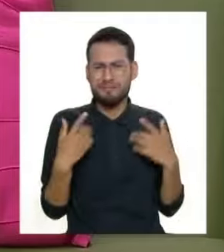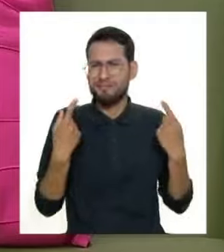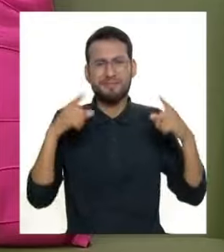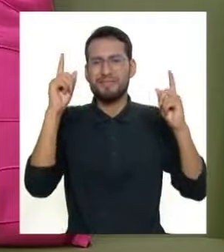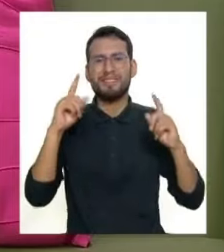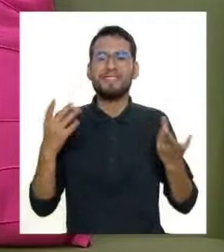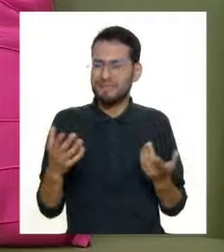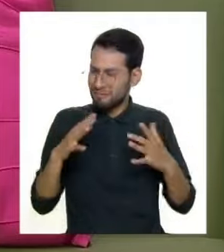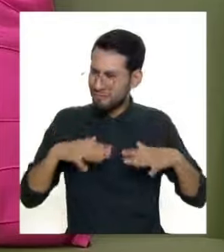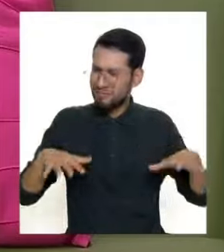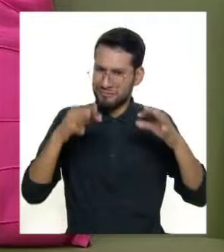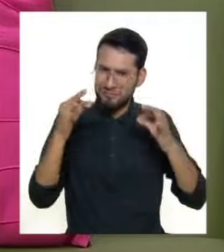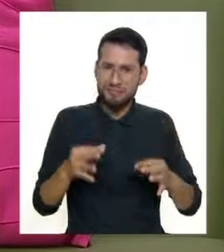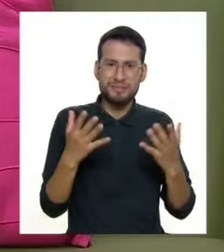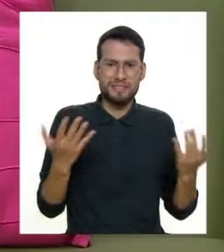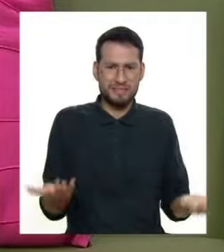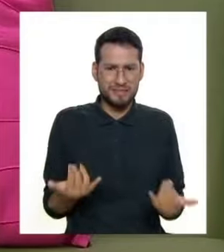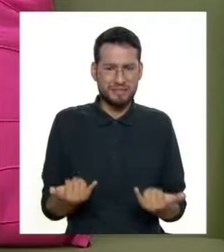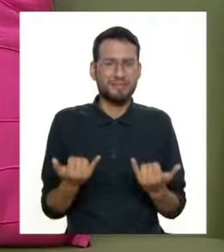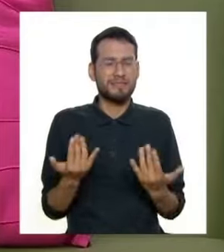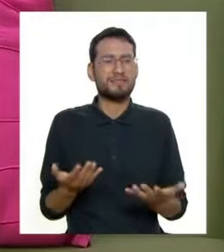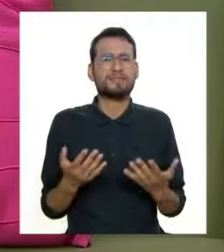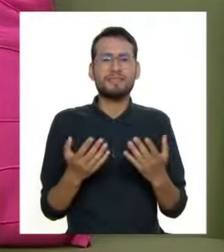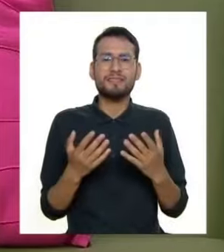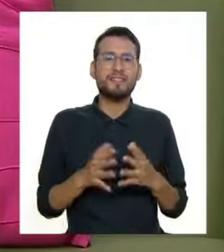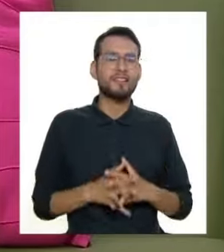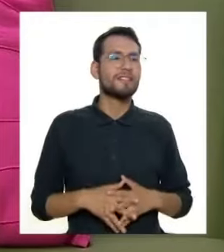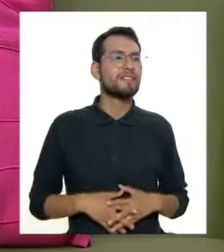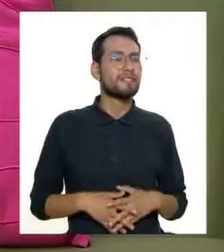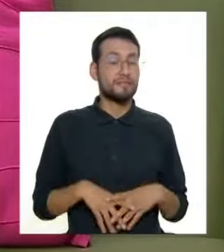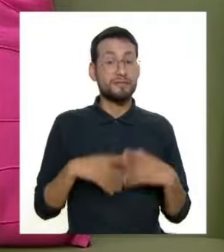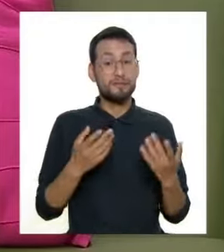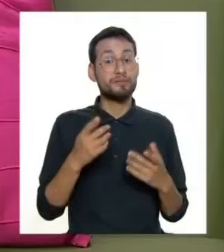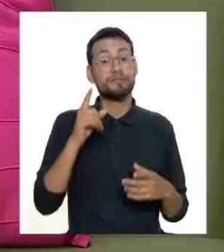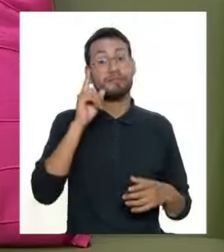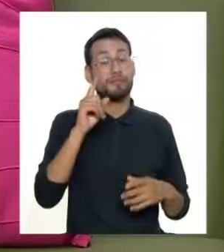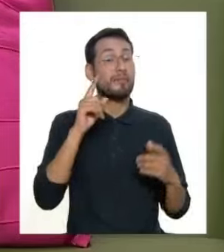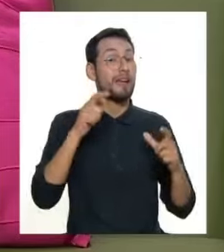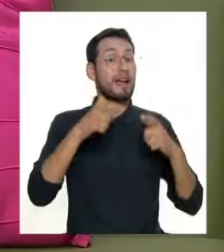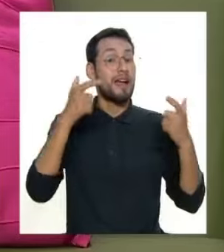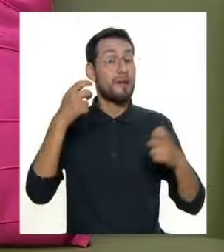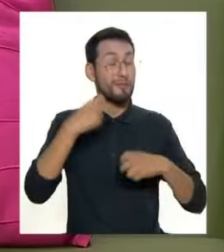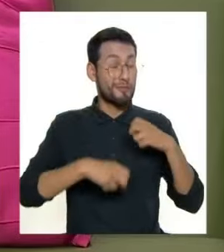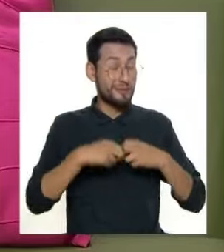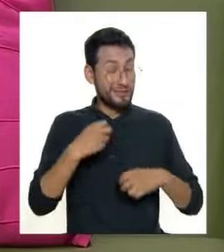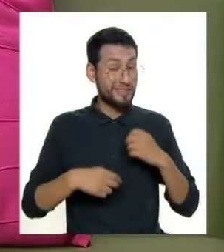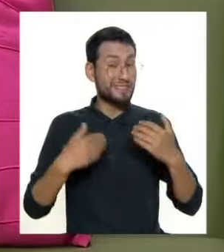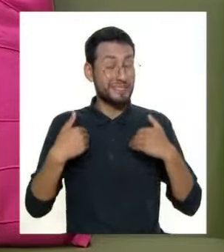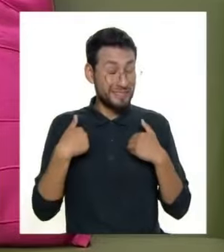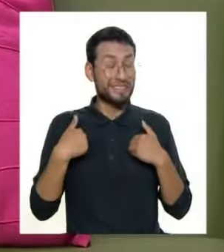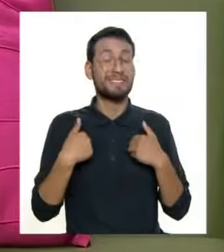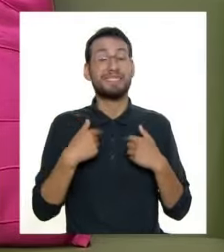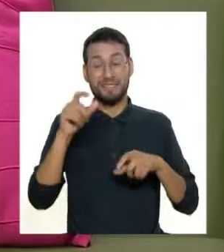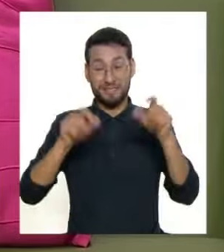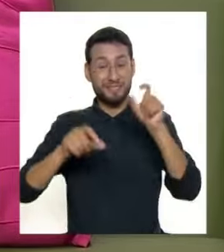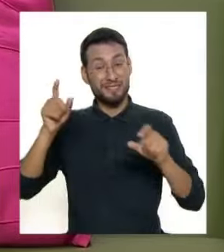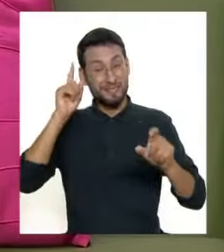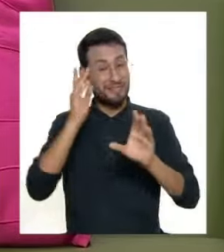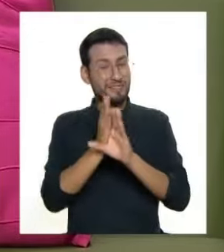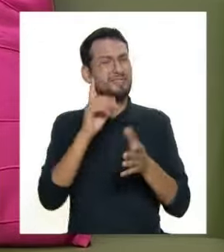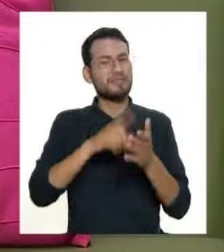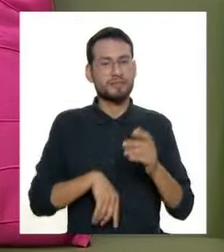en un mundo centrado, en el aquí, en la ahora, en el presente. Fíjate que uno de los grandes problemas psicológicos de las personas es